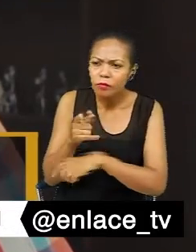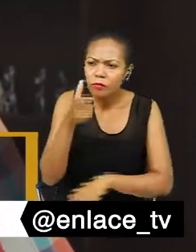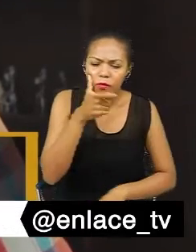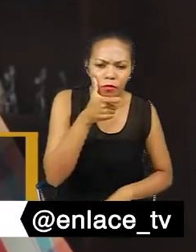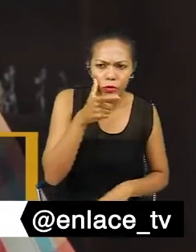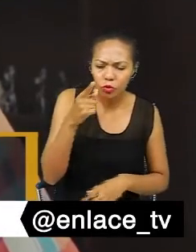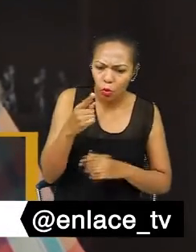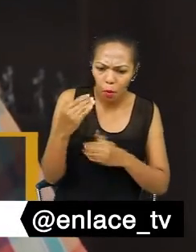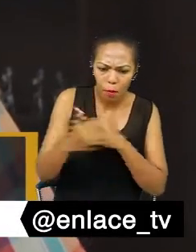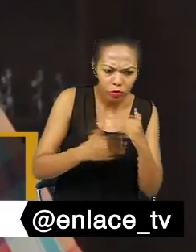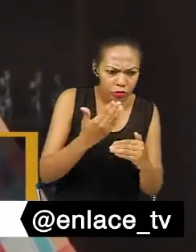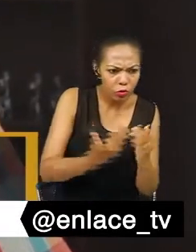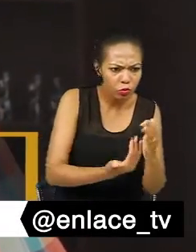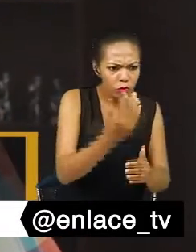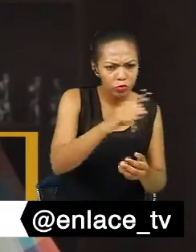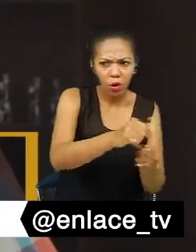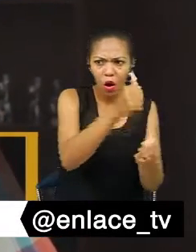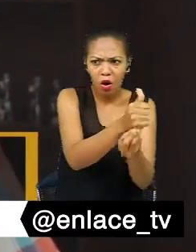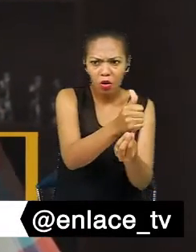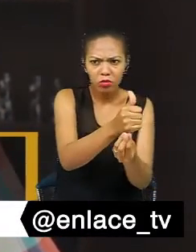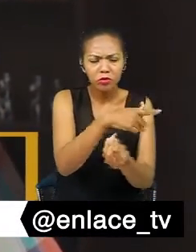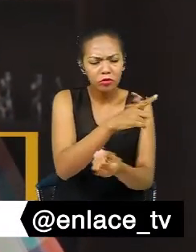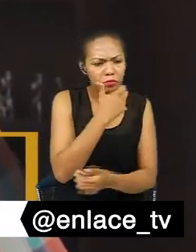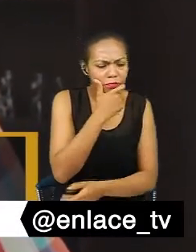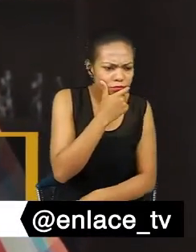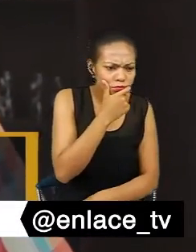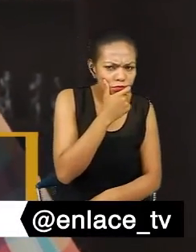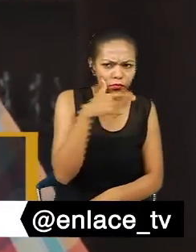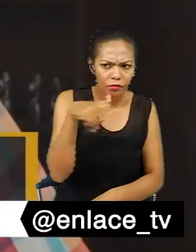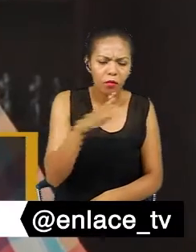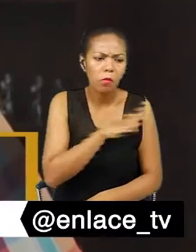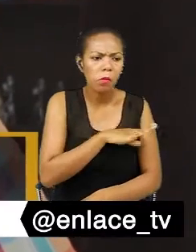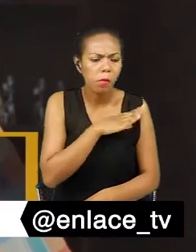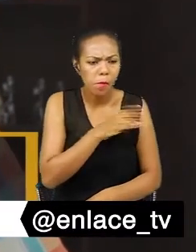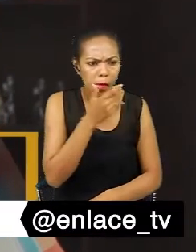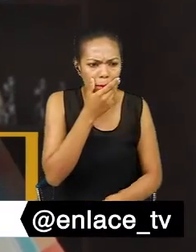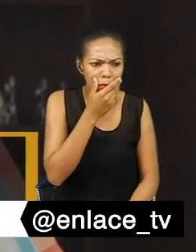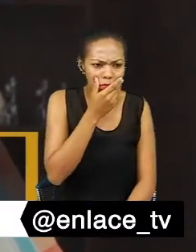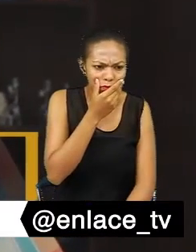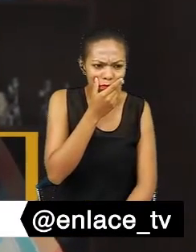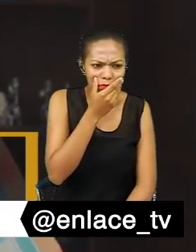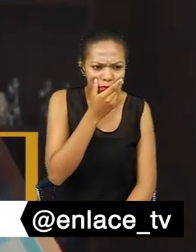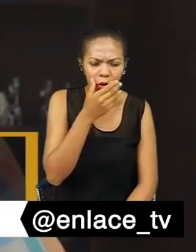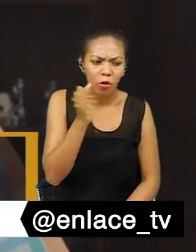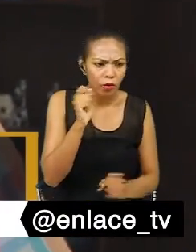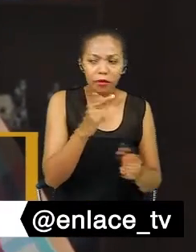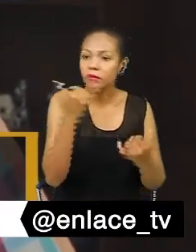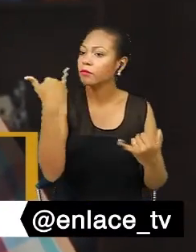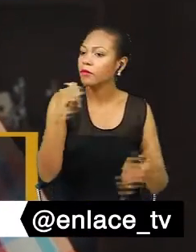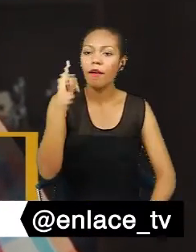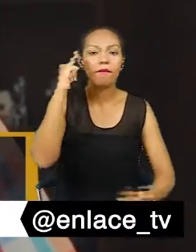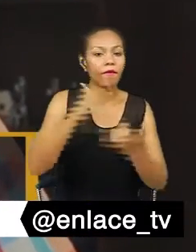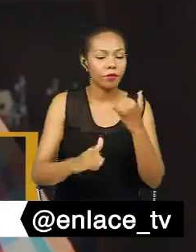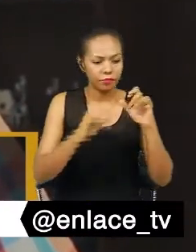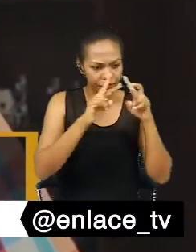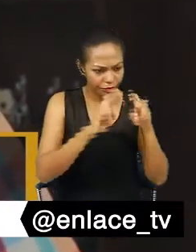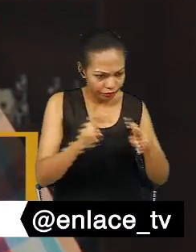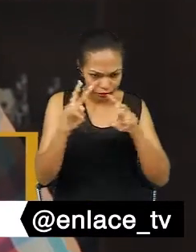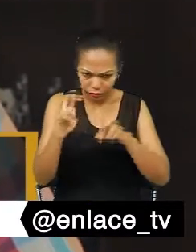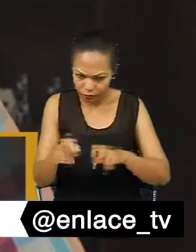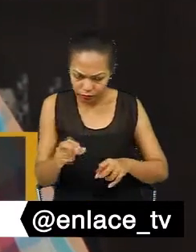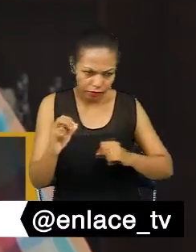proceso del equipo directivo de nuestra alcaldía. Ya terminó precisamente ese estudio, ese análisis. Yo quiero